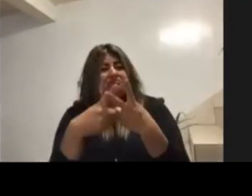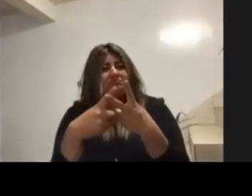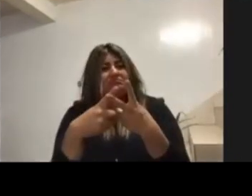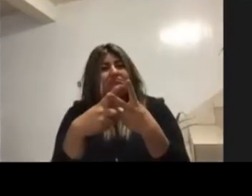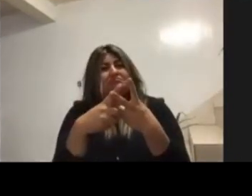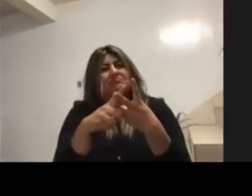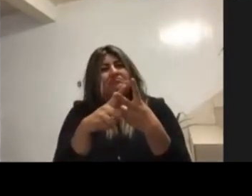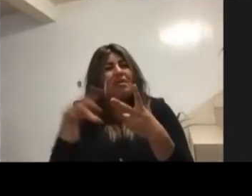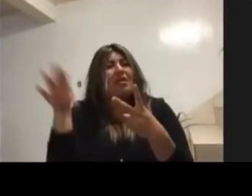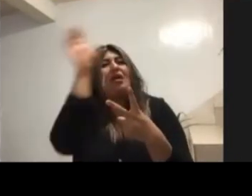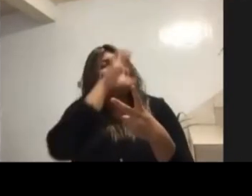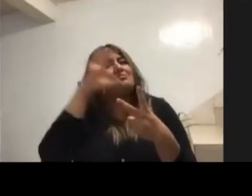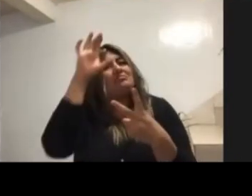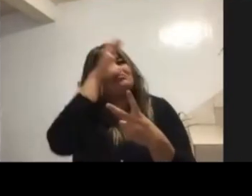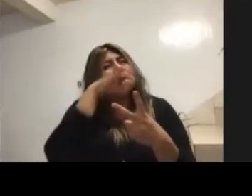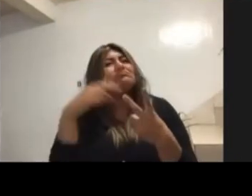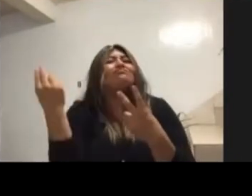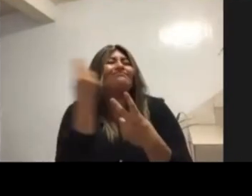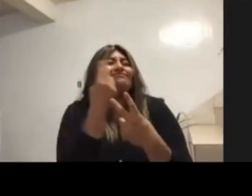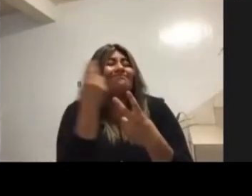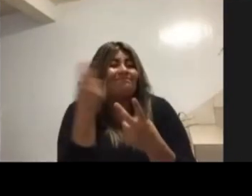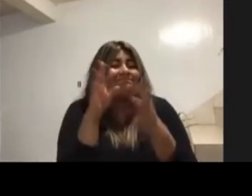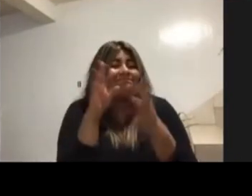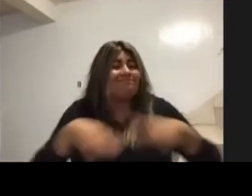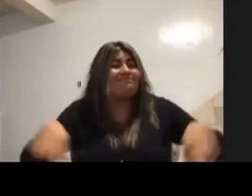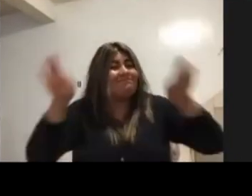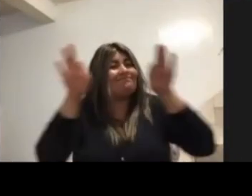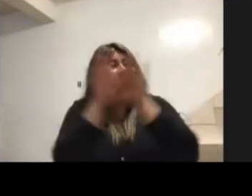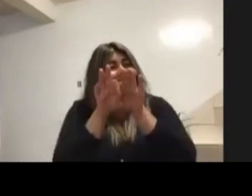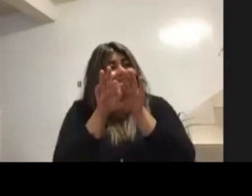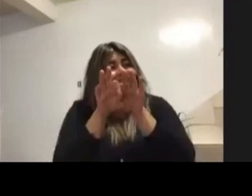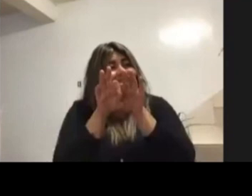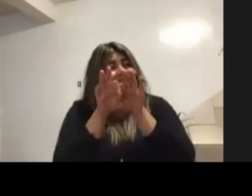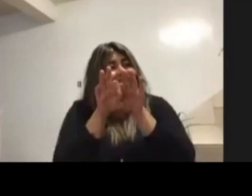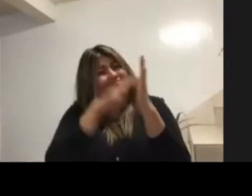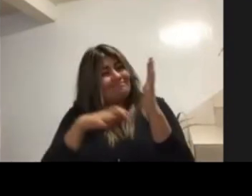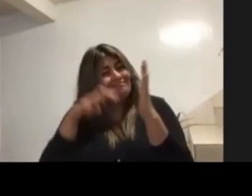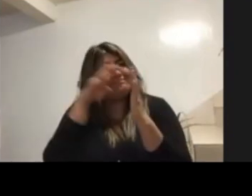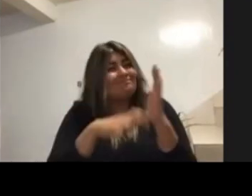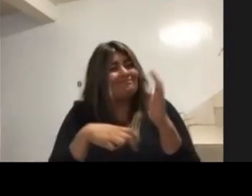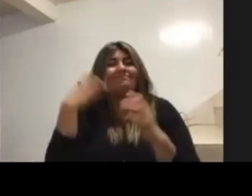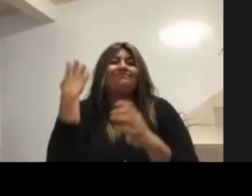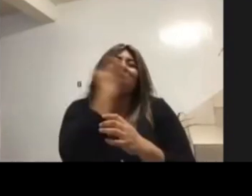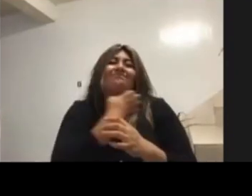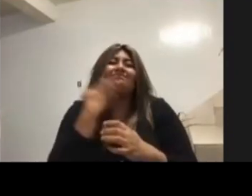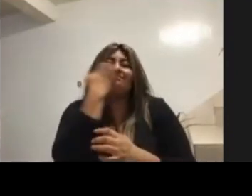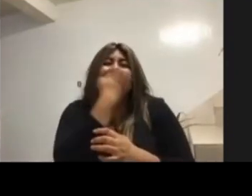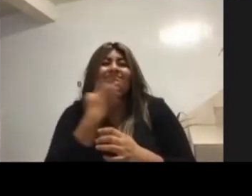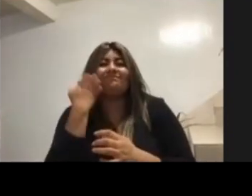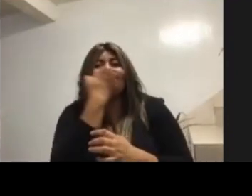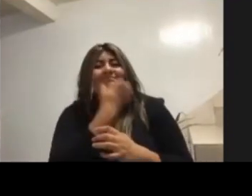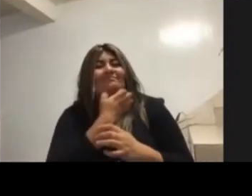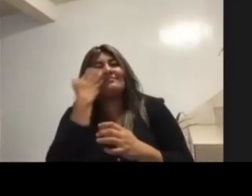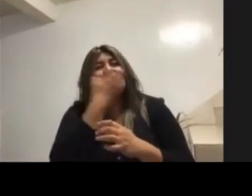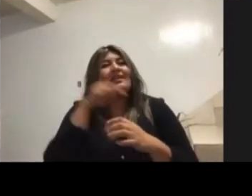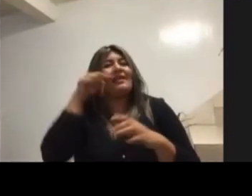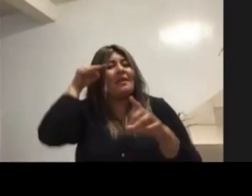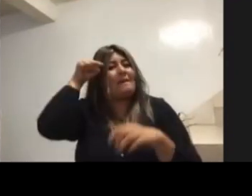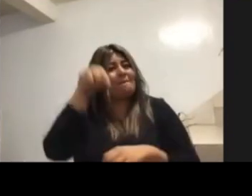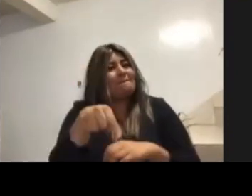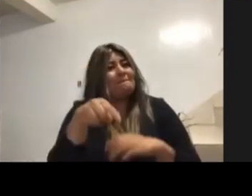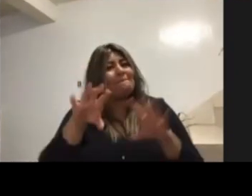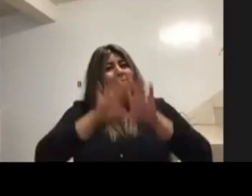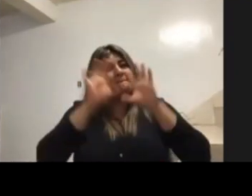todo. Es la construcción de una escuela o de un centro escolar o comunidad escolar